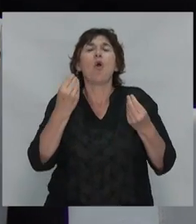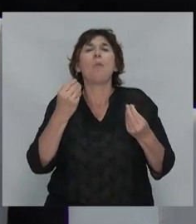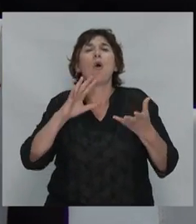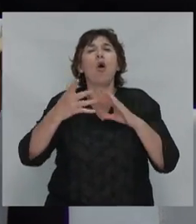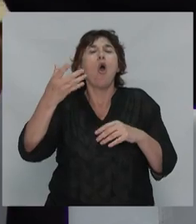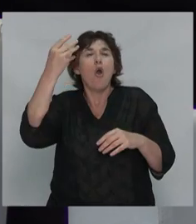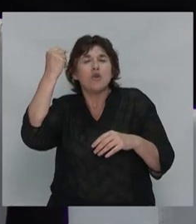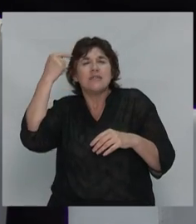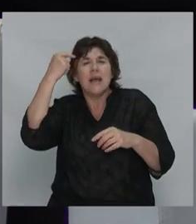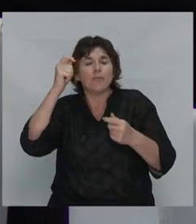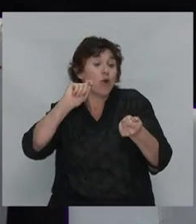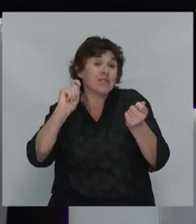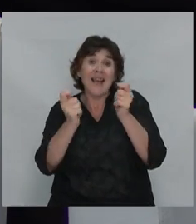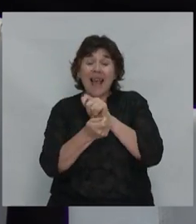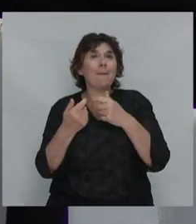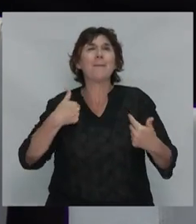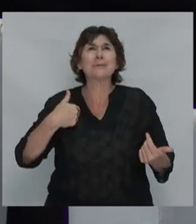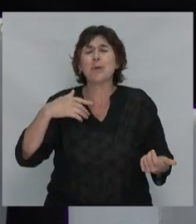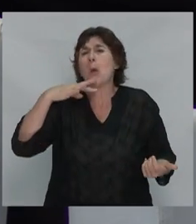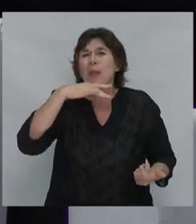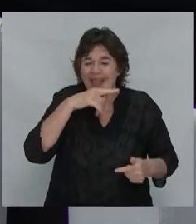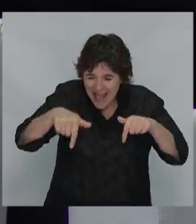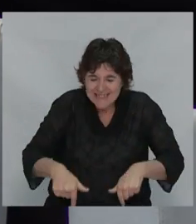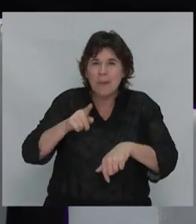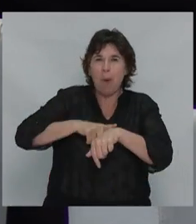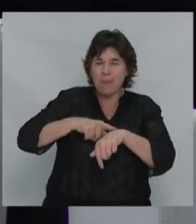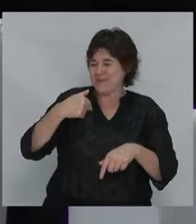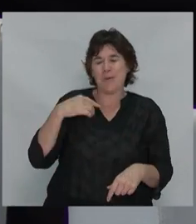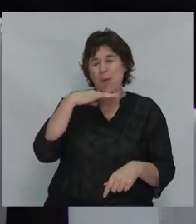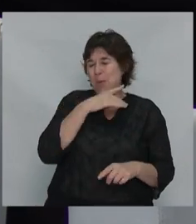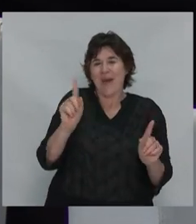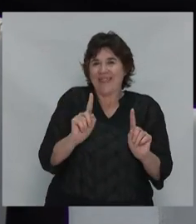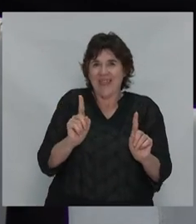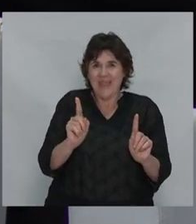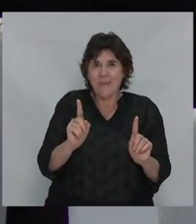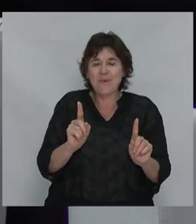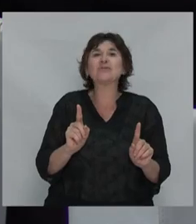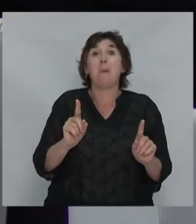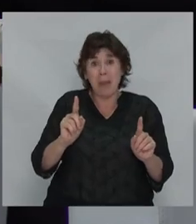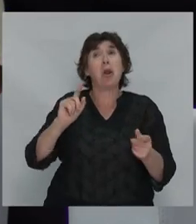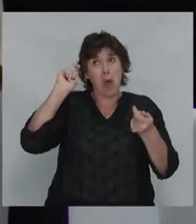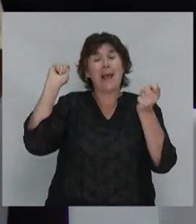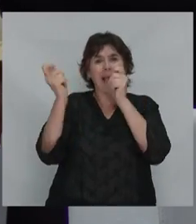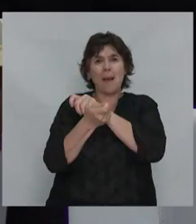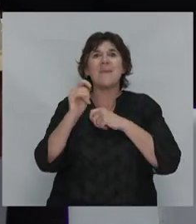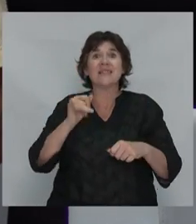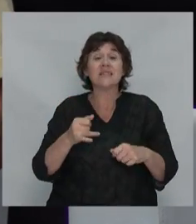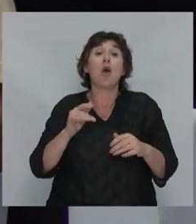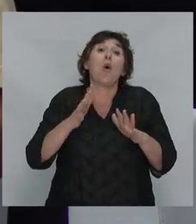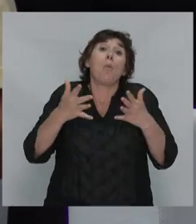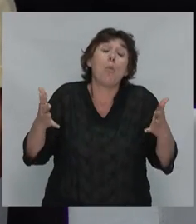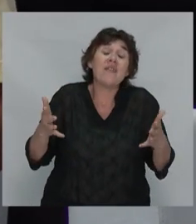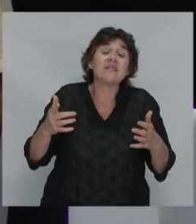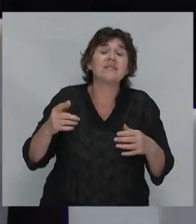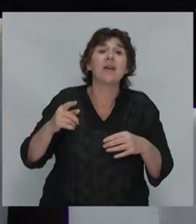cambian sin que no lo podemos entender al momento entonces quizás la pluralidad del tiempo y